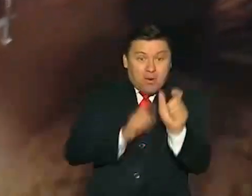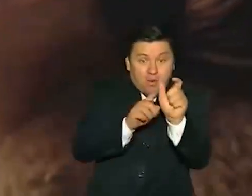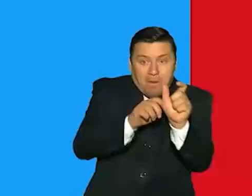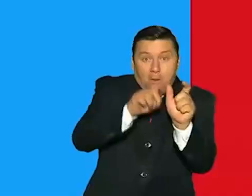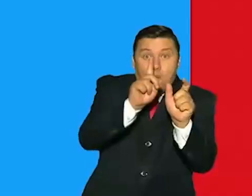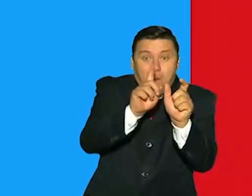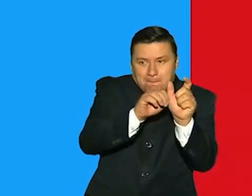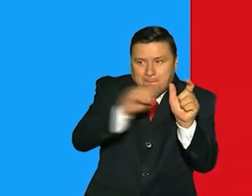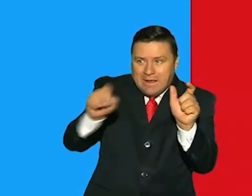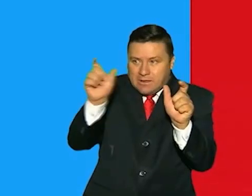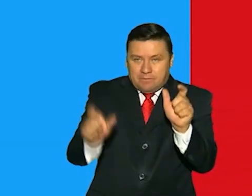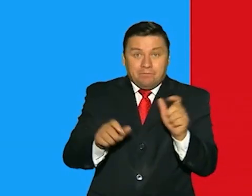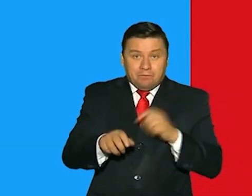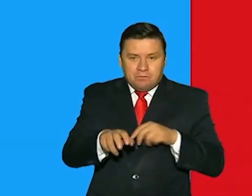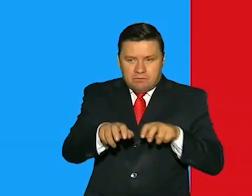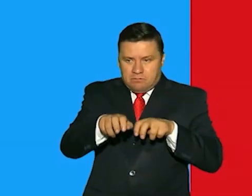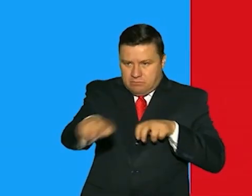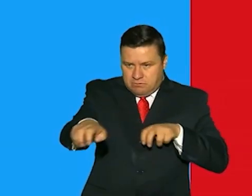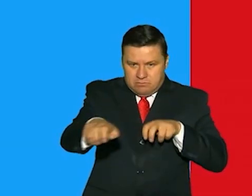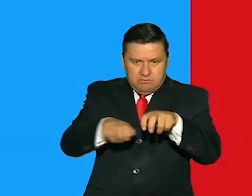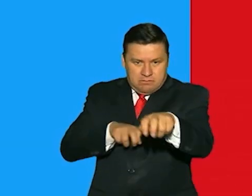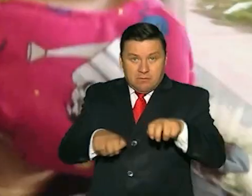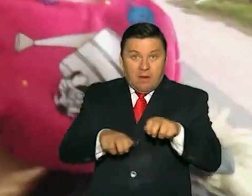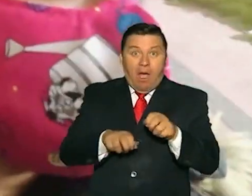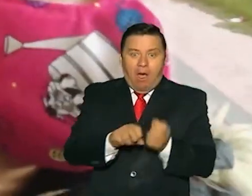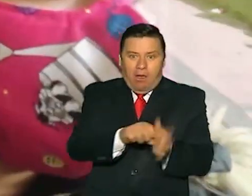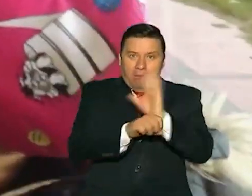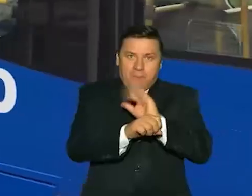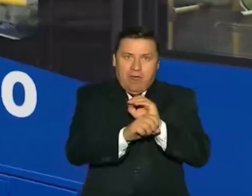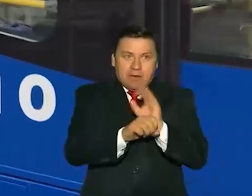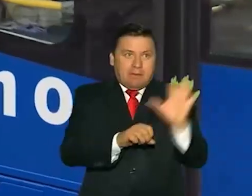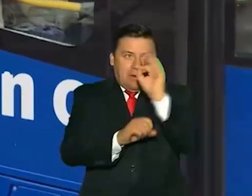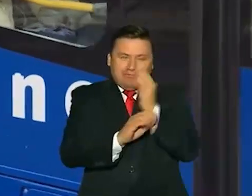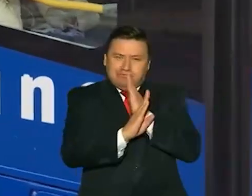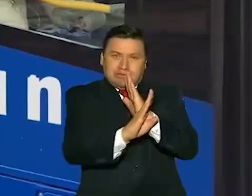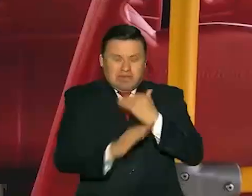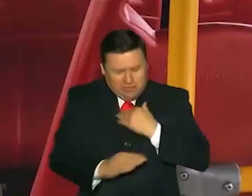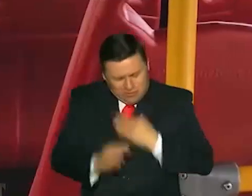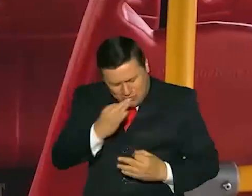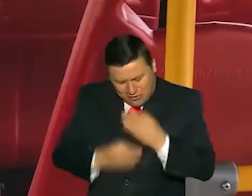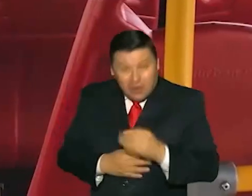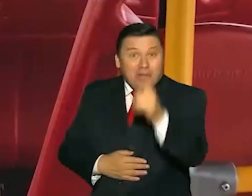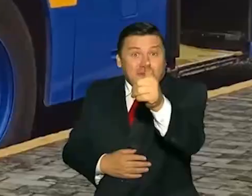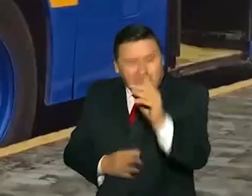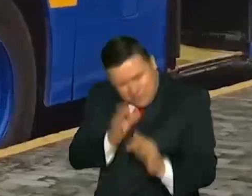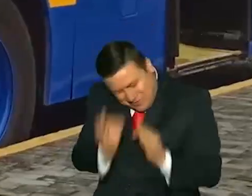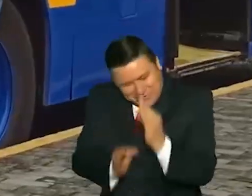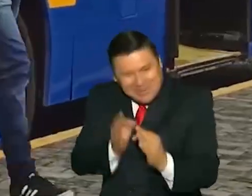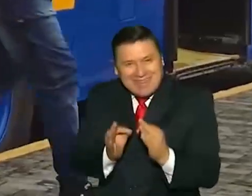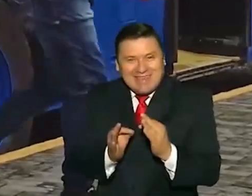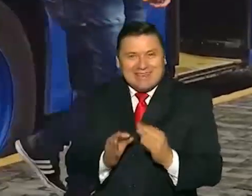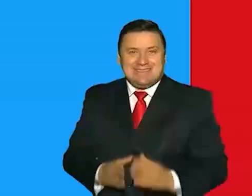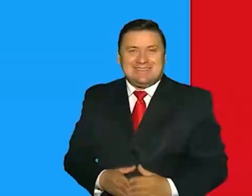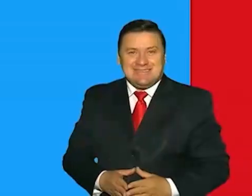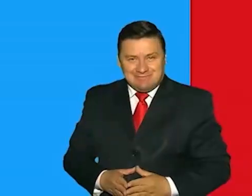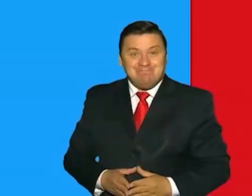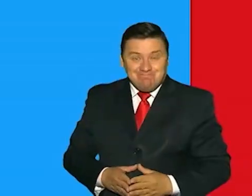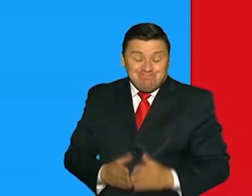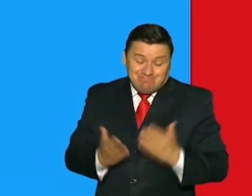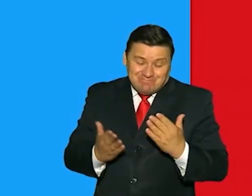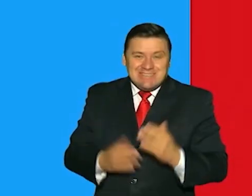pasajeros. La distancia te aleja del virus. Yo me cuido. Tú te cuidas.